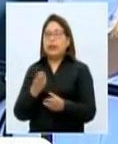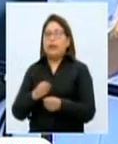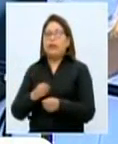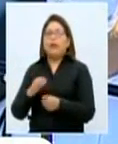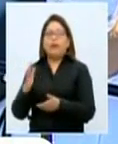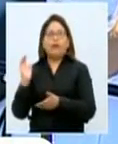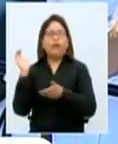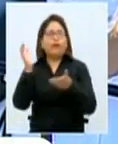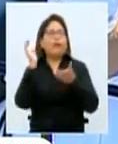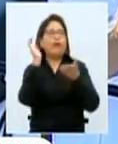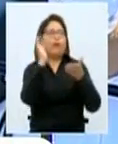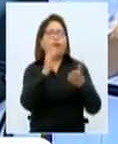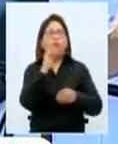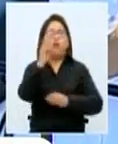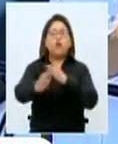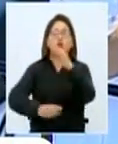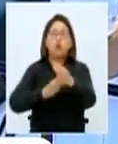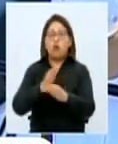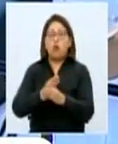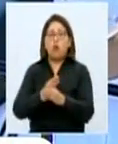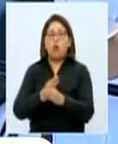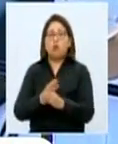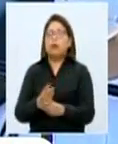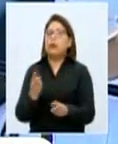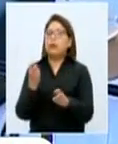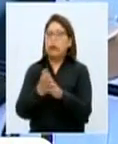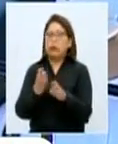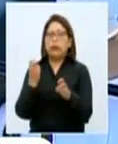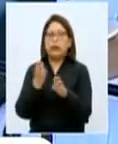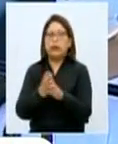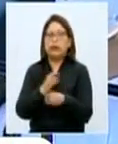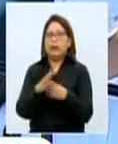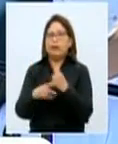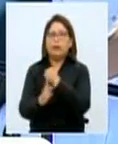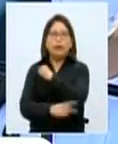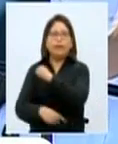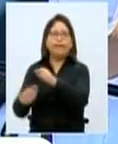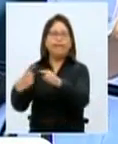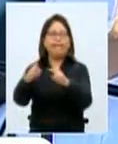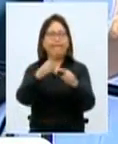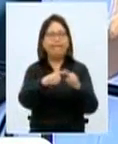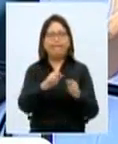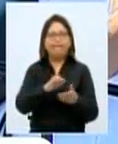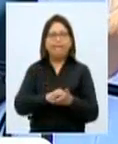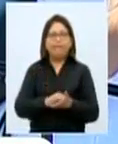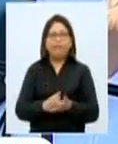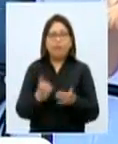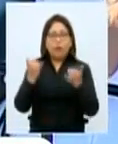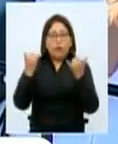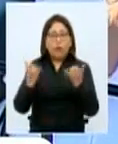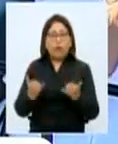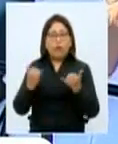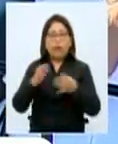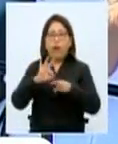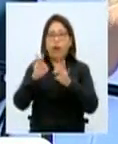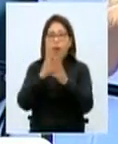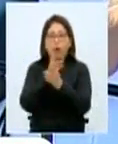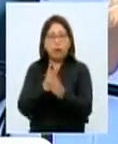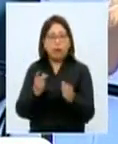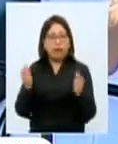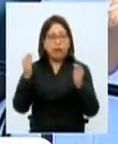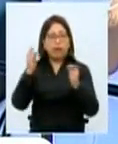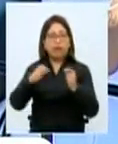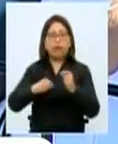a nivel mundial se vuelve escasa ante la enorme demanda de este bien que hoy resuelve los problemas de